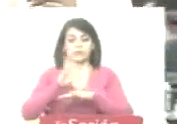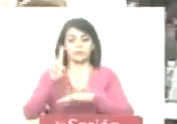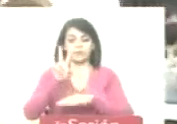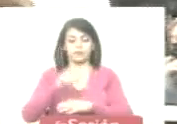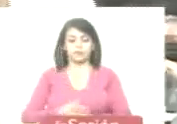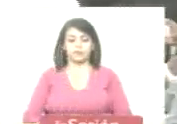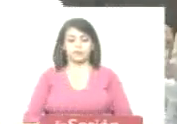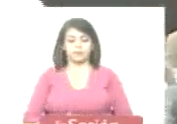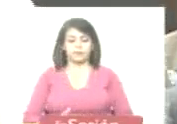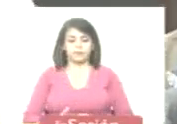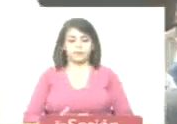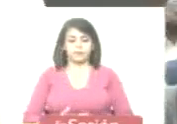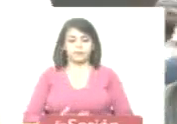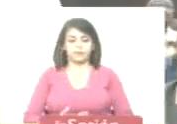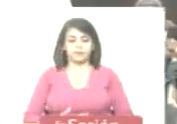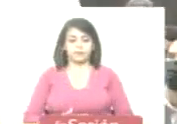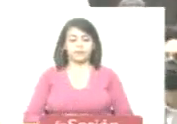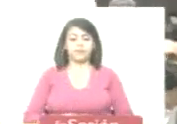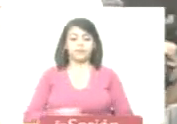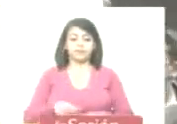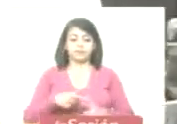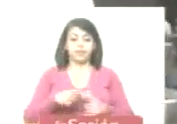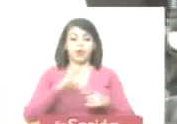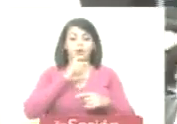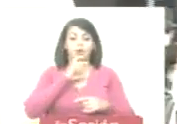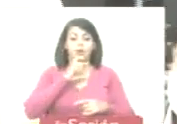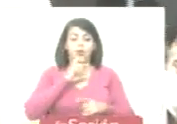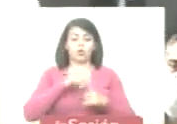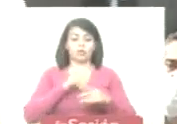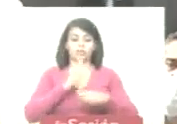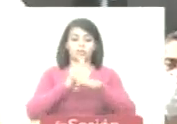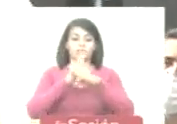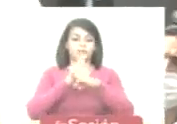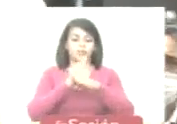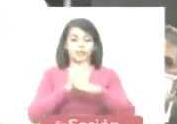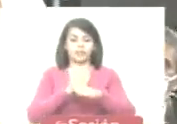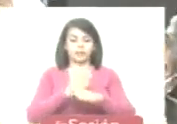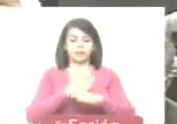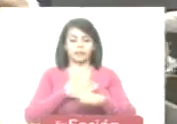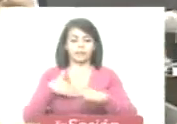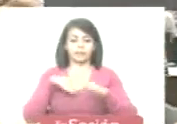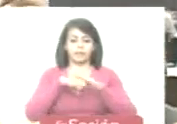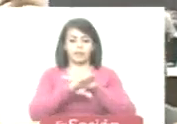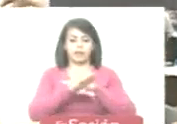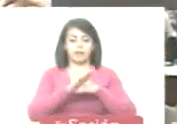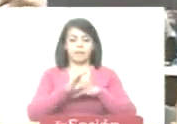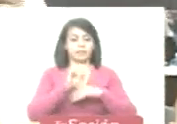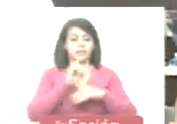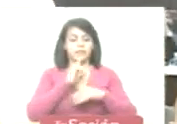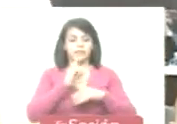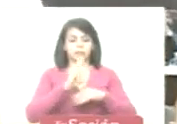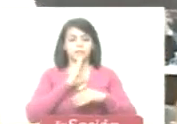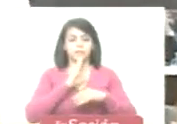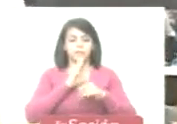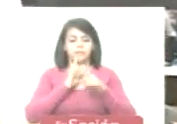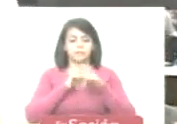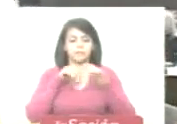Venezuela. Ese oro se encuentra retenido en ese banco ya desde